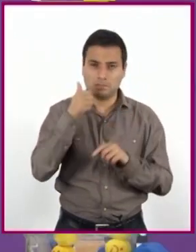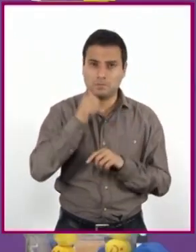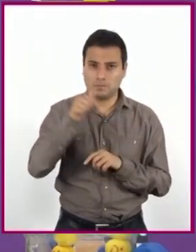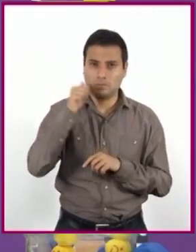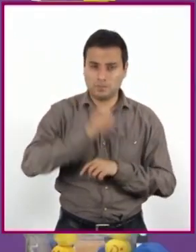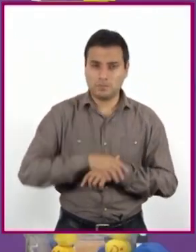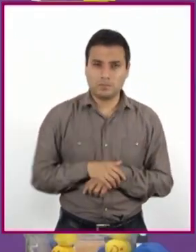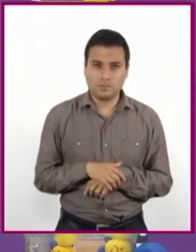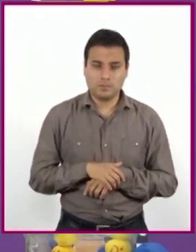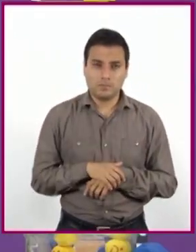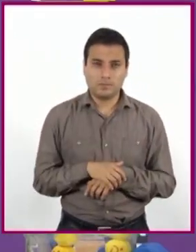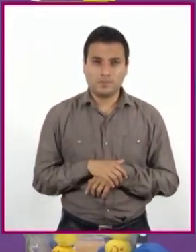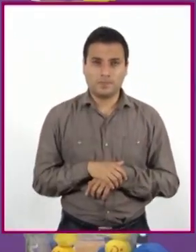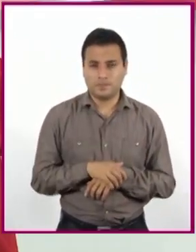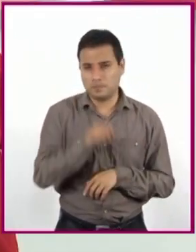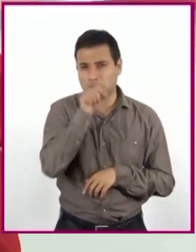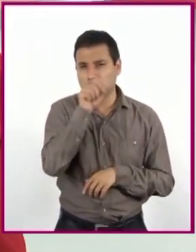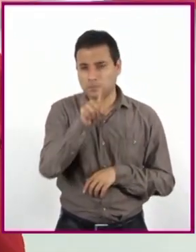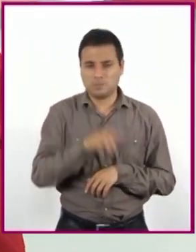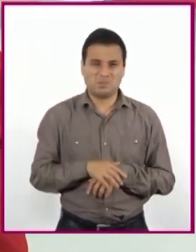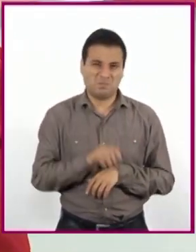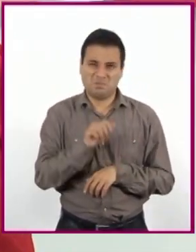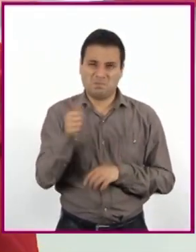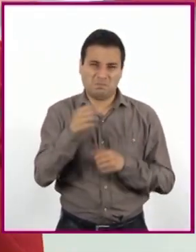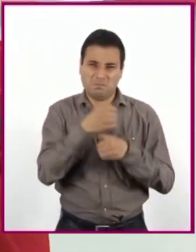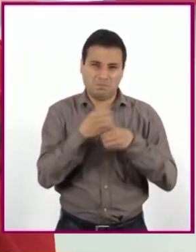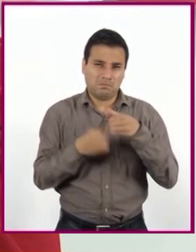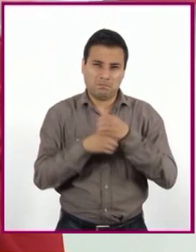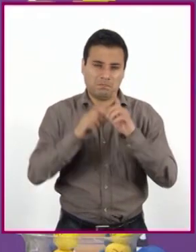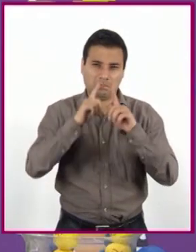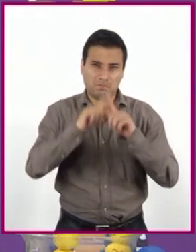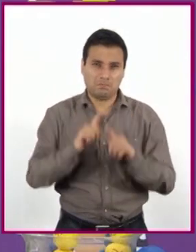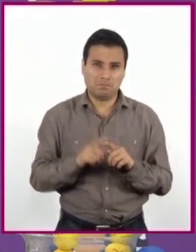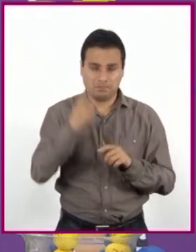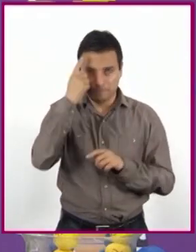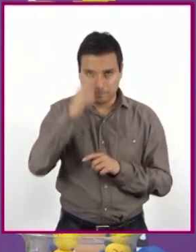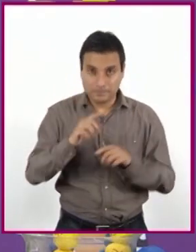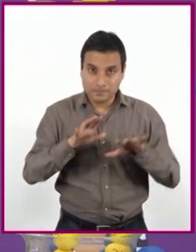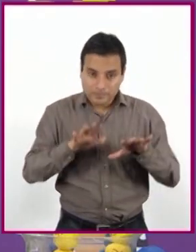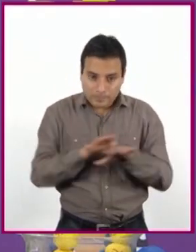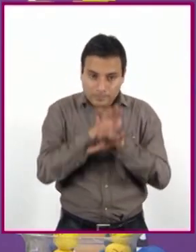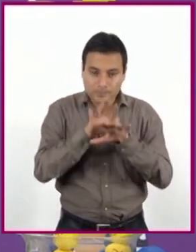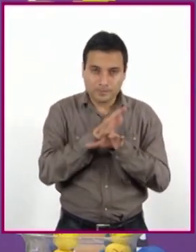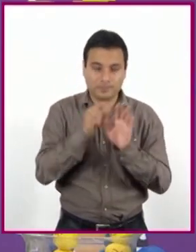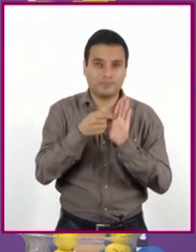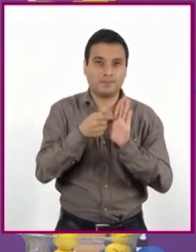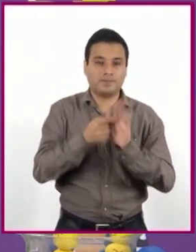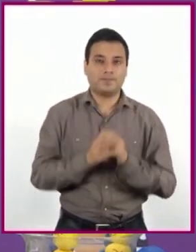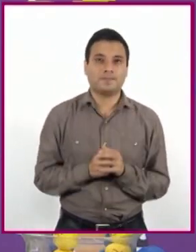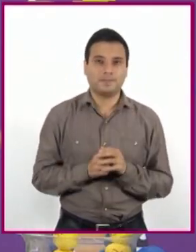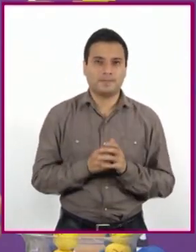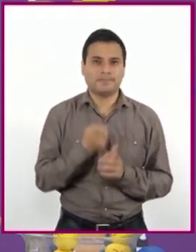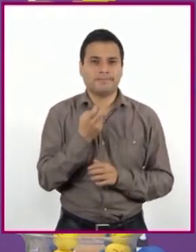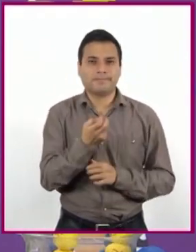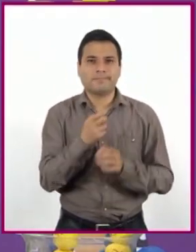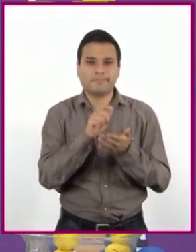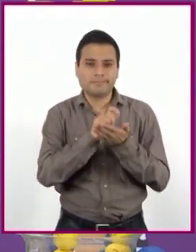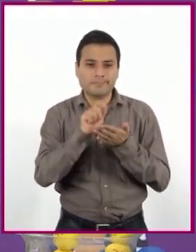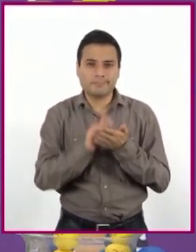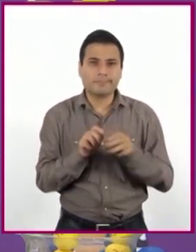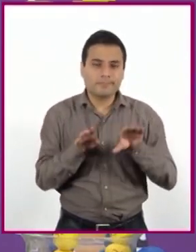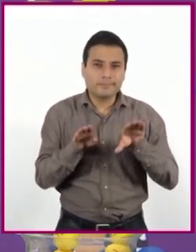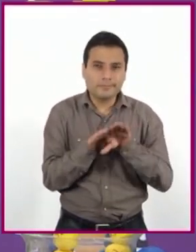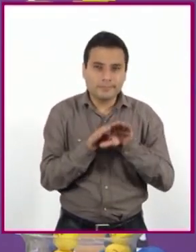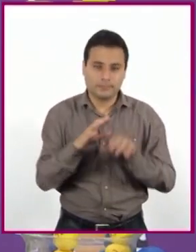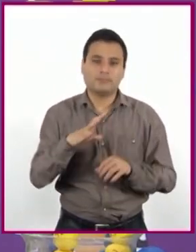así como otras entidades simbólicas para representar el cambio. Las ecuaciones se escriben de acuerdo con un formato general.